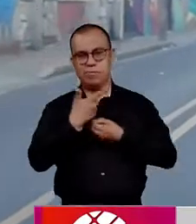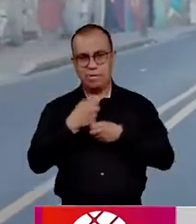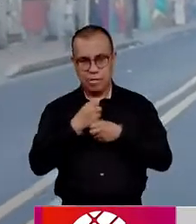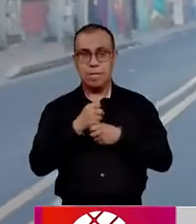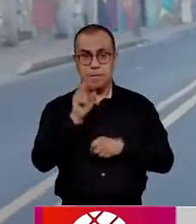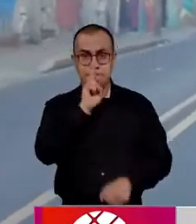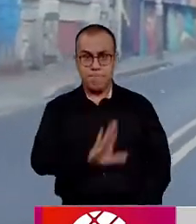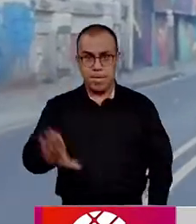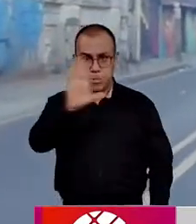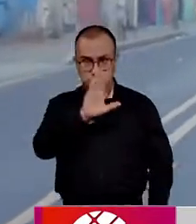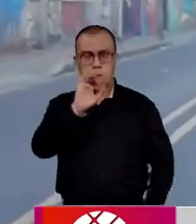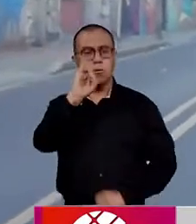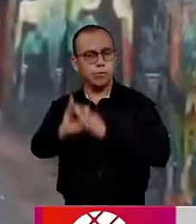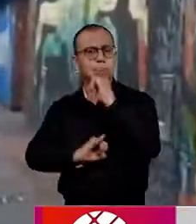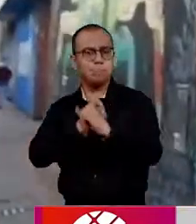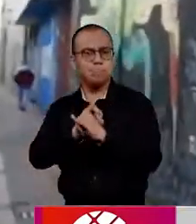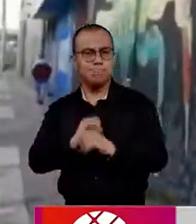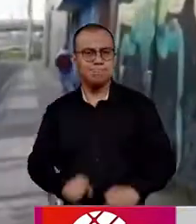e internacionales.